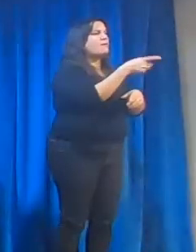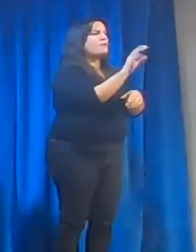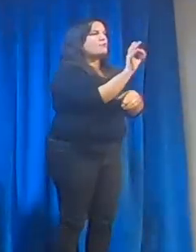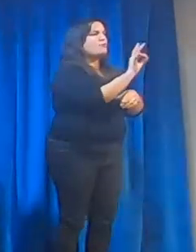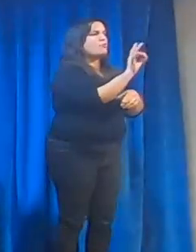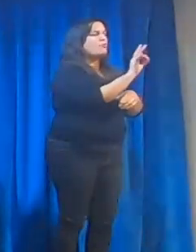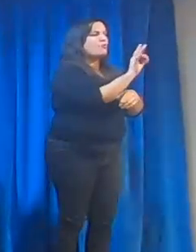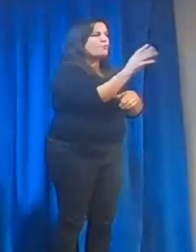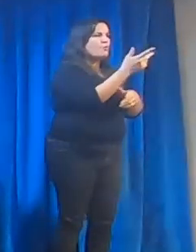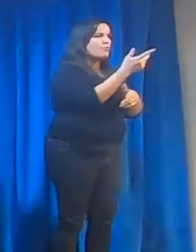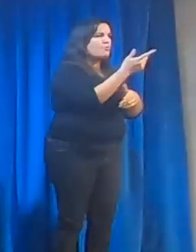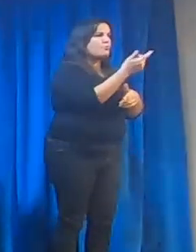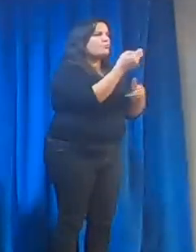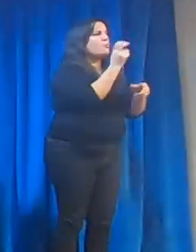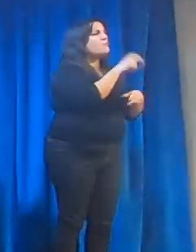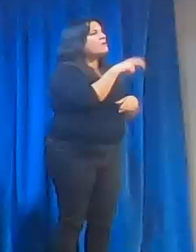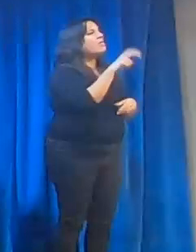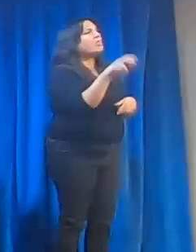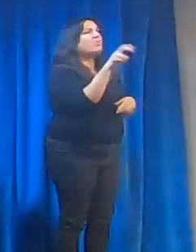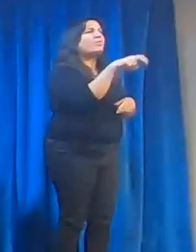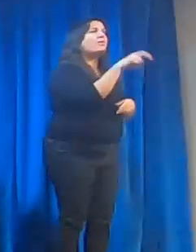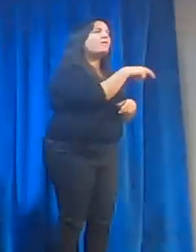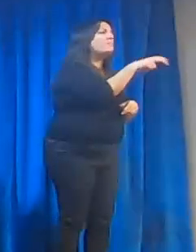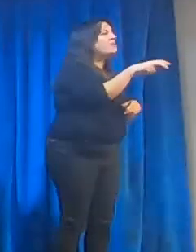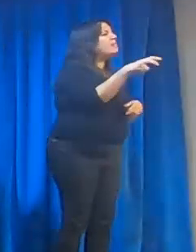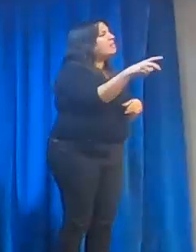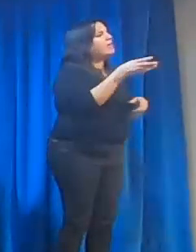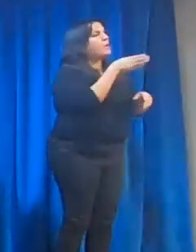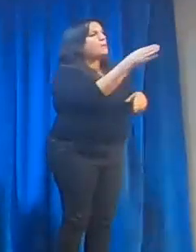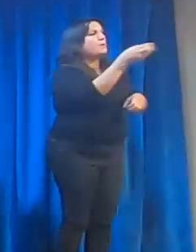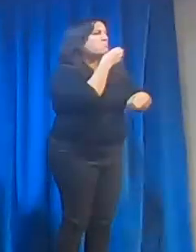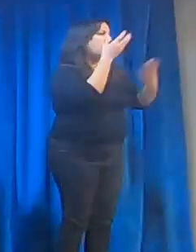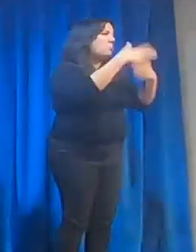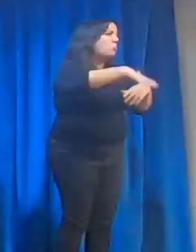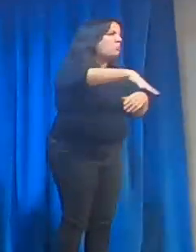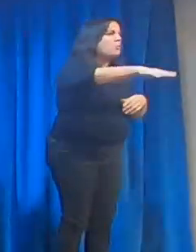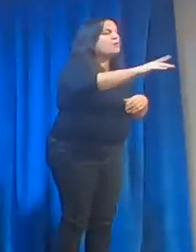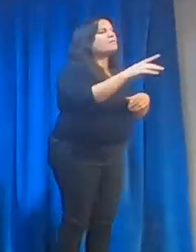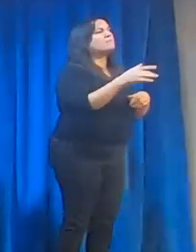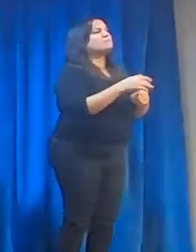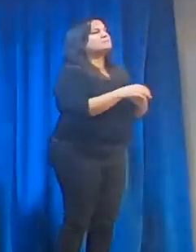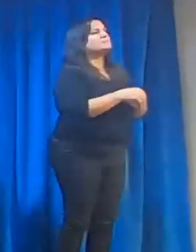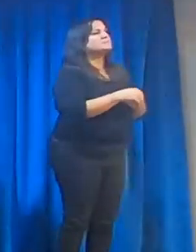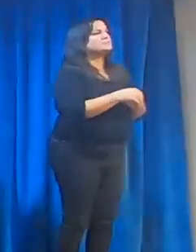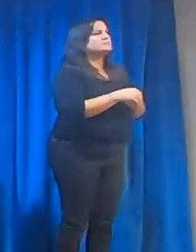ligada con el deambular, en este caso. La lógica de